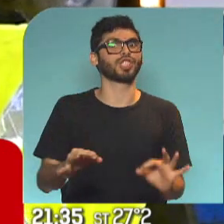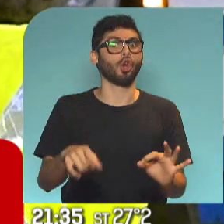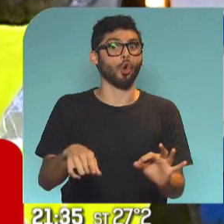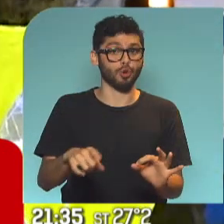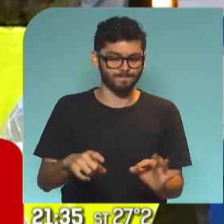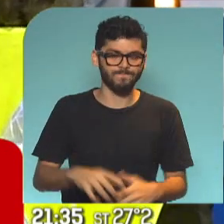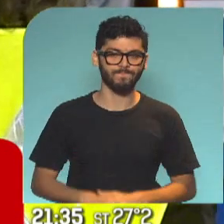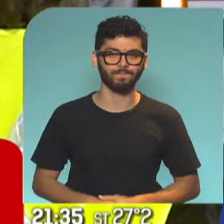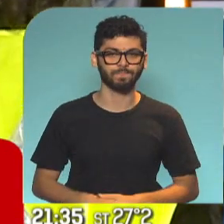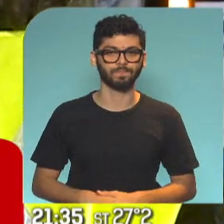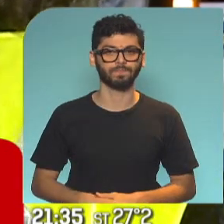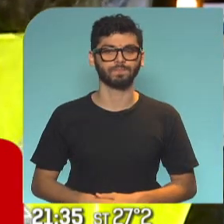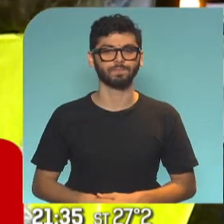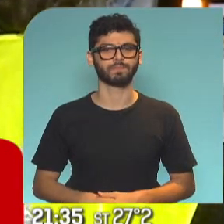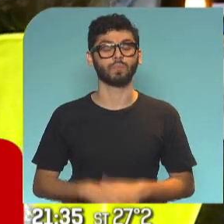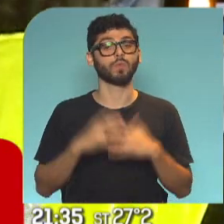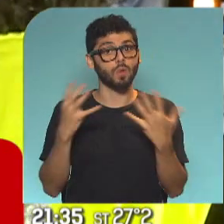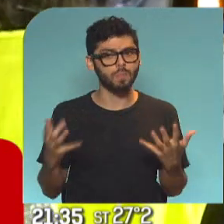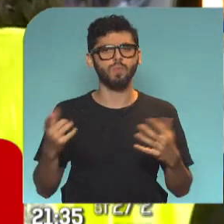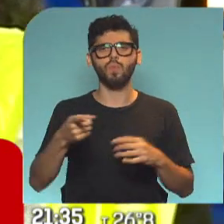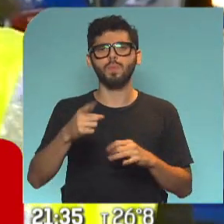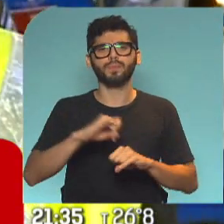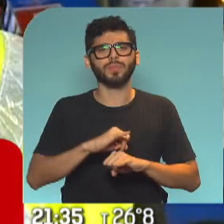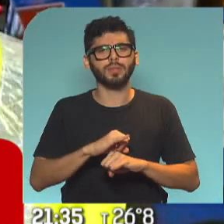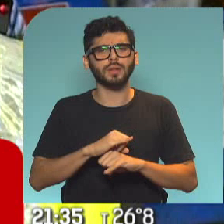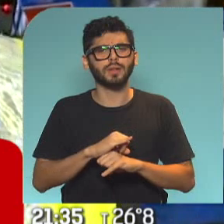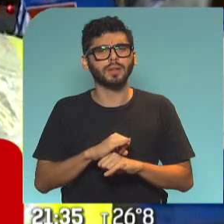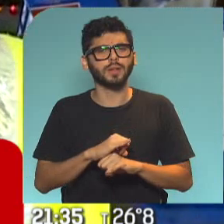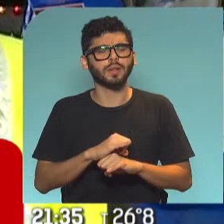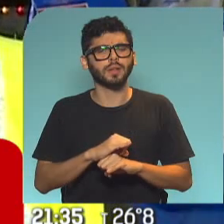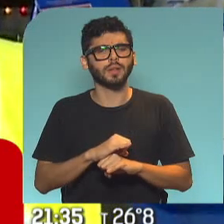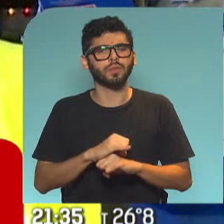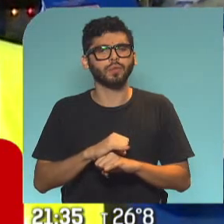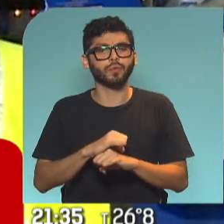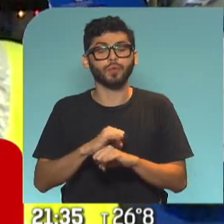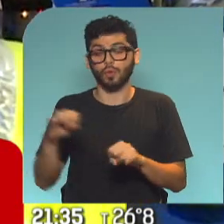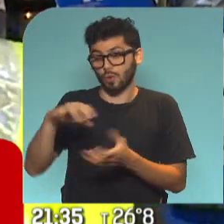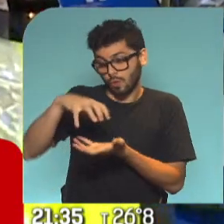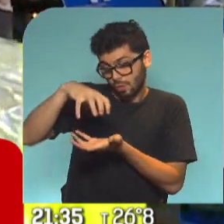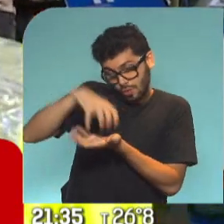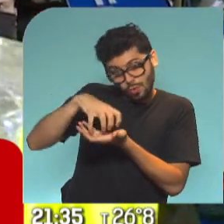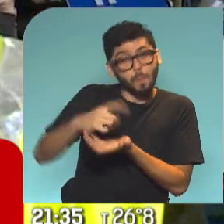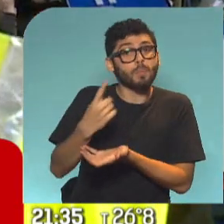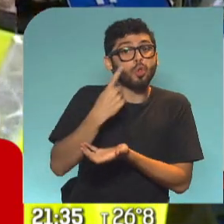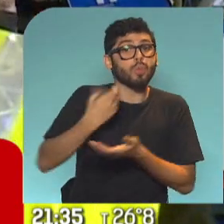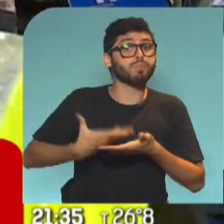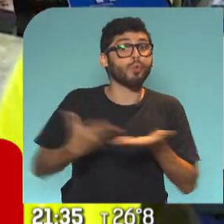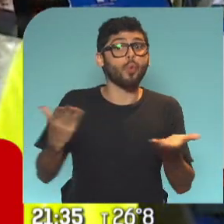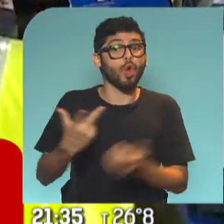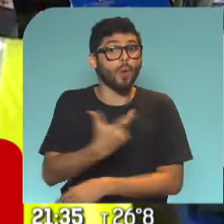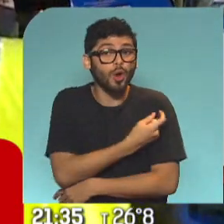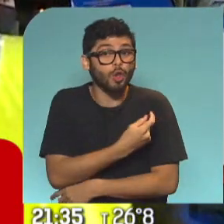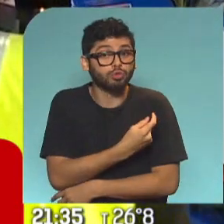Entonces, decíamos, a partir de los datos que se pueden obtener en el monitor público de vacunación,